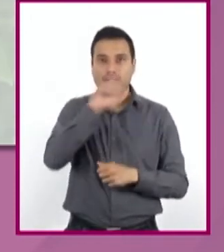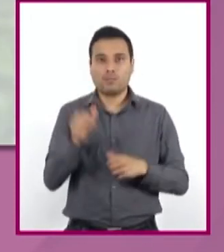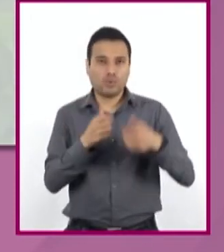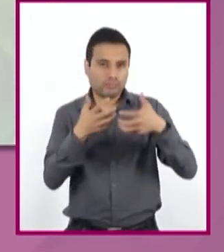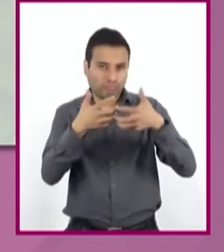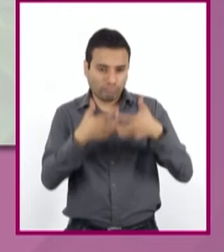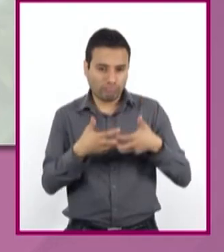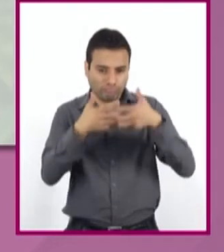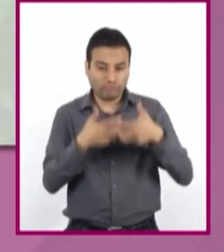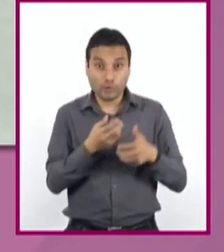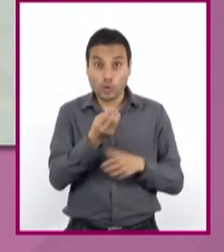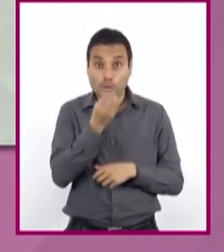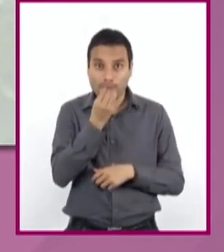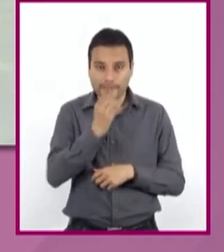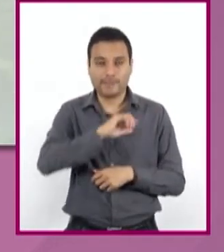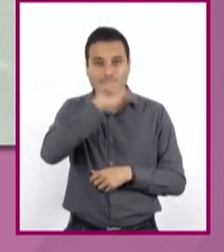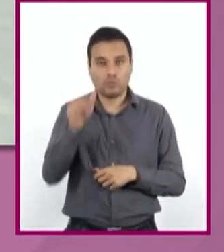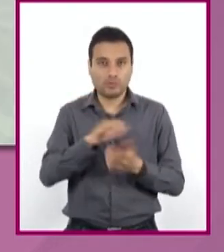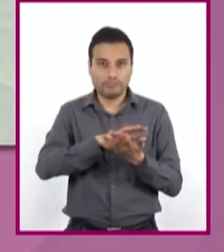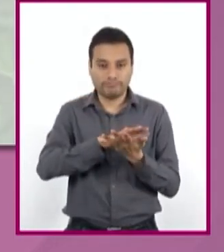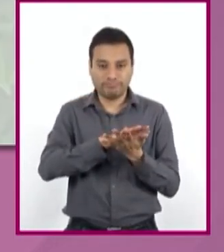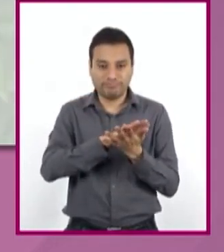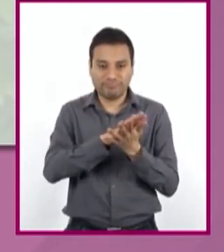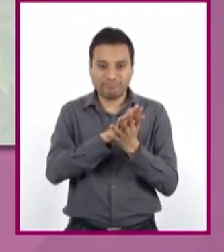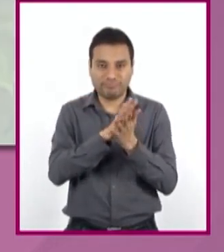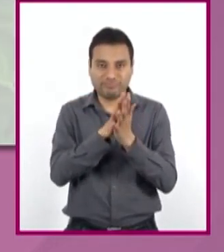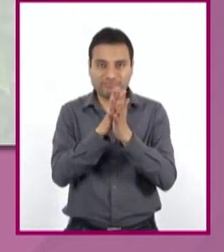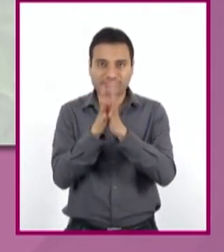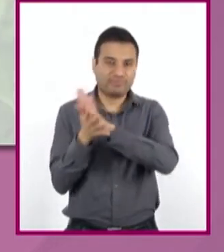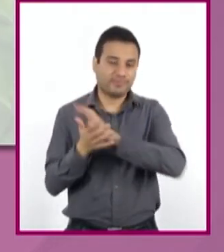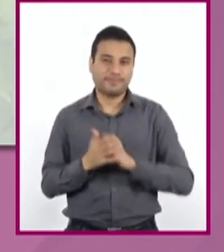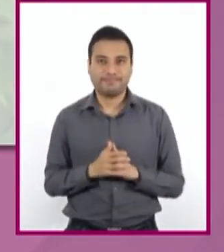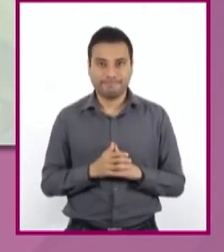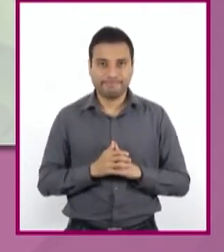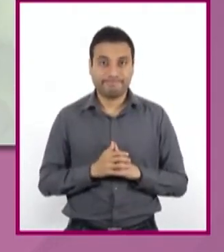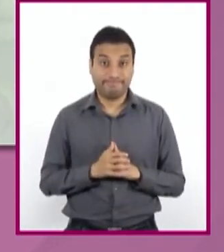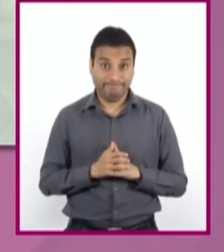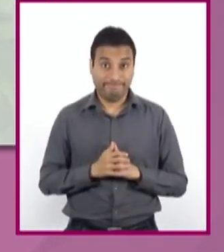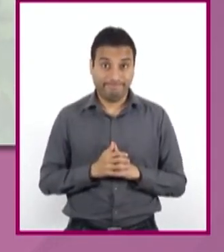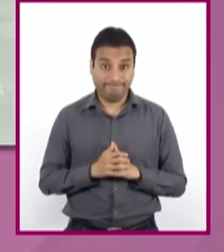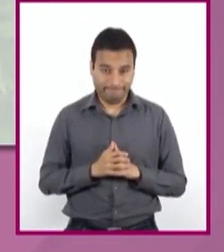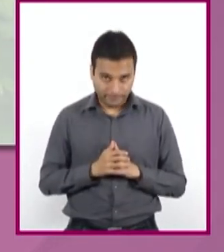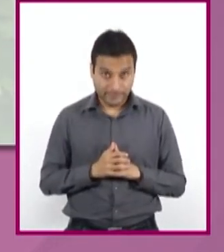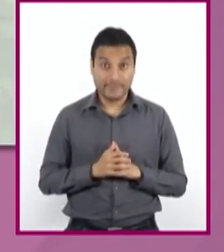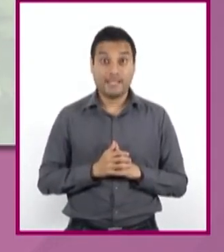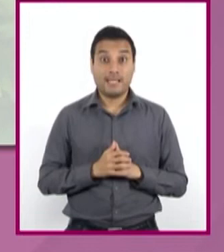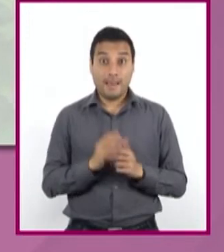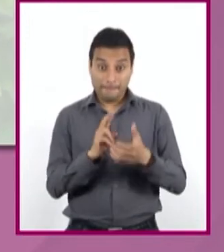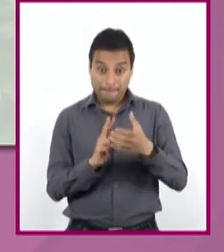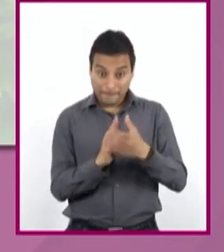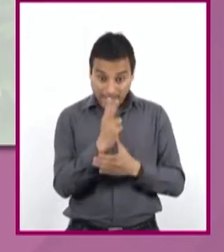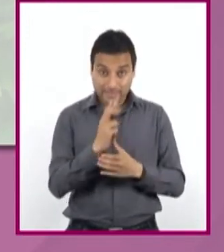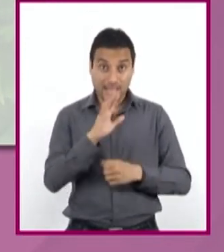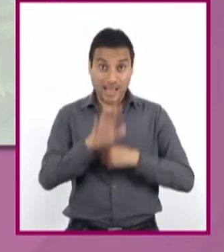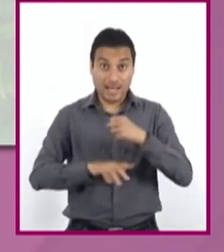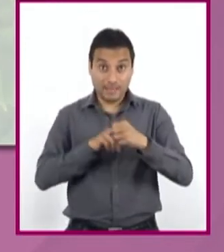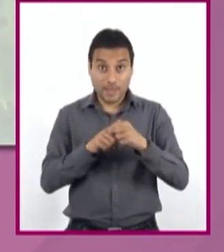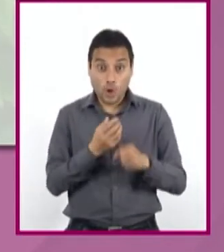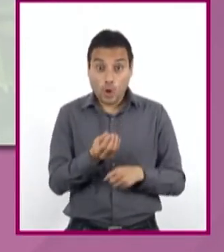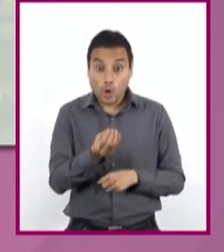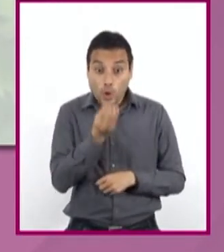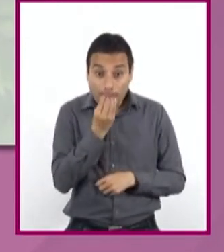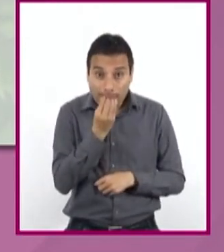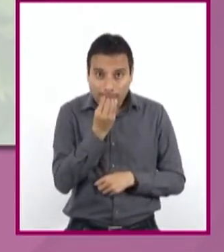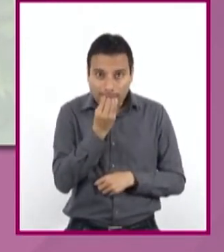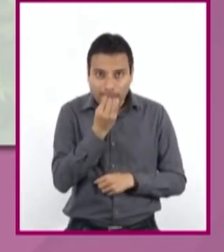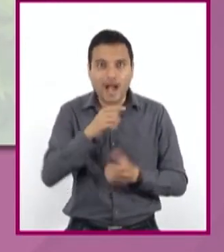fotosíntesis, lo transforman en carbohidratos. Cuando los herbívoros se comen esas plantas, el carbono sigue un